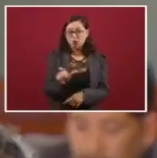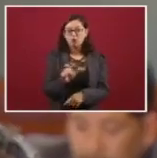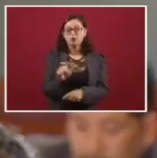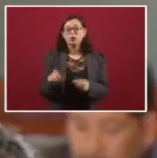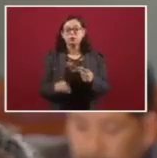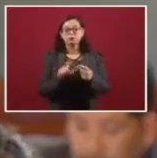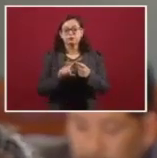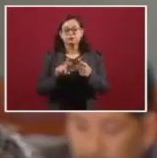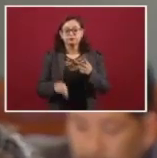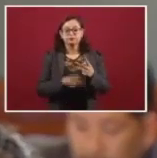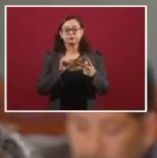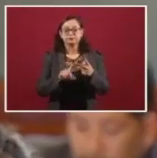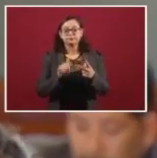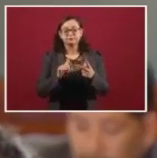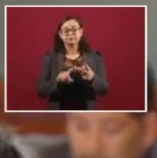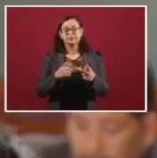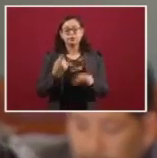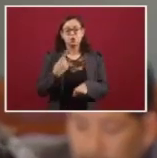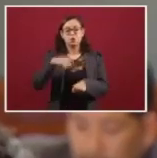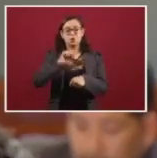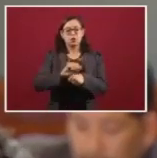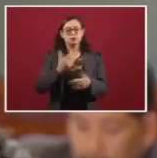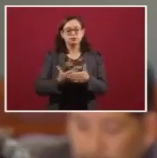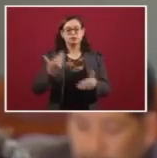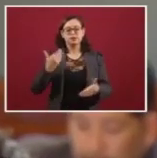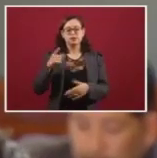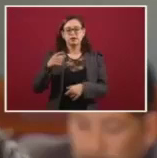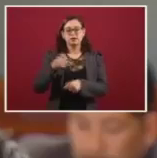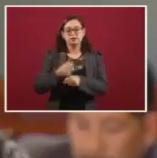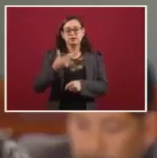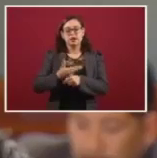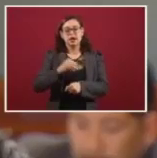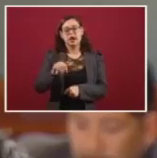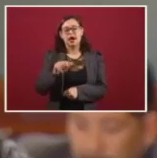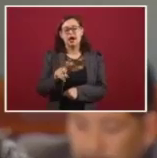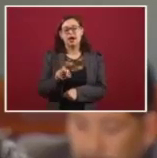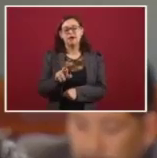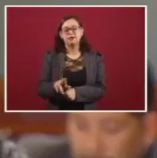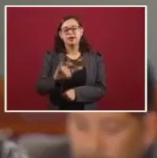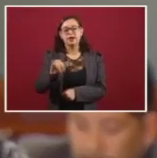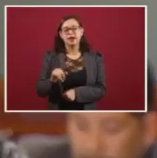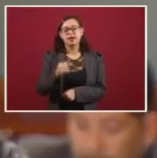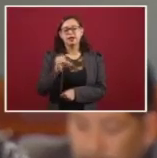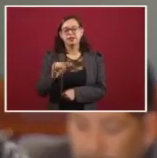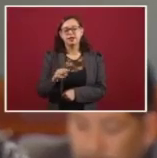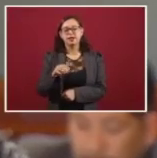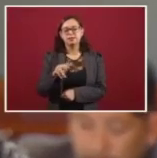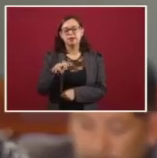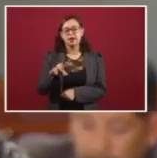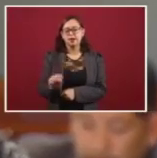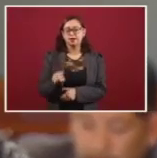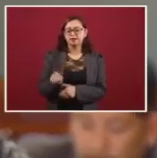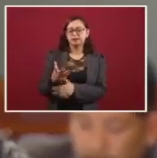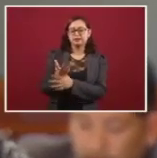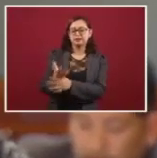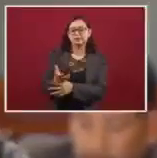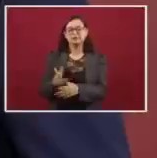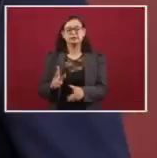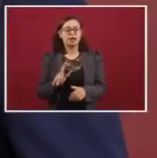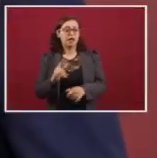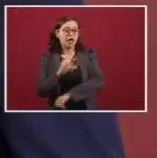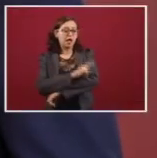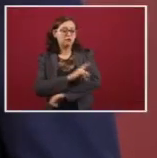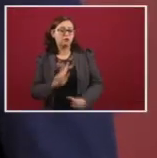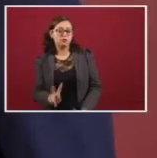al respecto, lo que declaró la semana pasada el secretario Javier Jiménez Espriu sobre que la venta del avión apenas iba a alcanzar